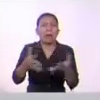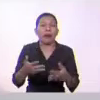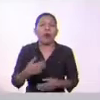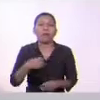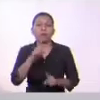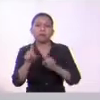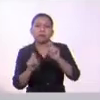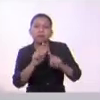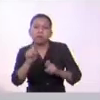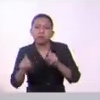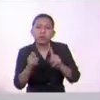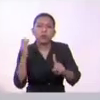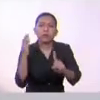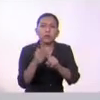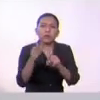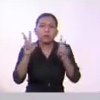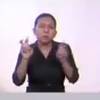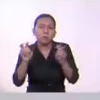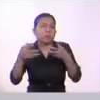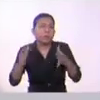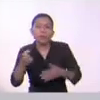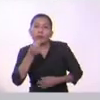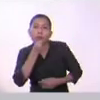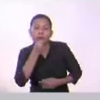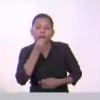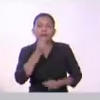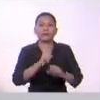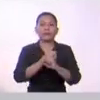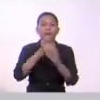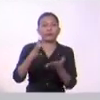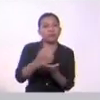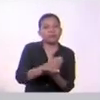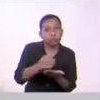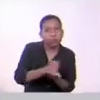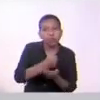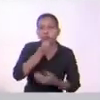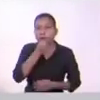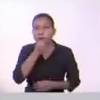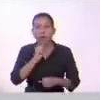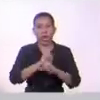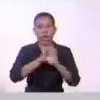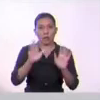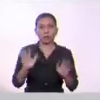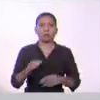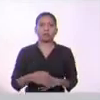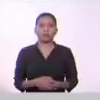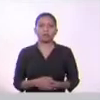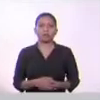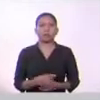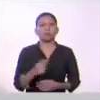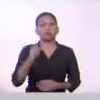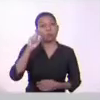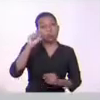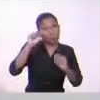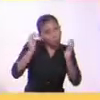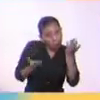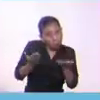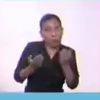información puntual sobre un tema. Y se puede hacer con dos o más personas